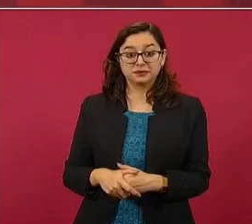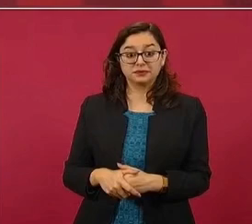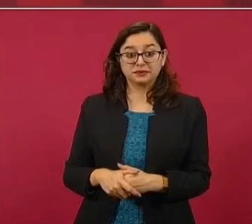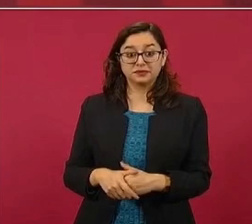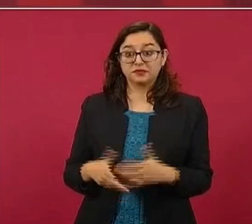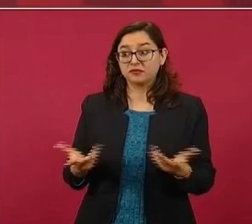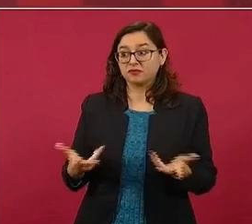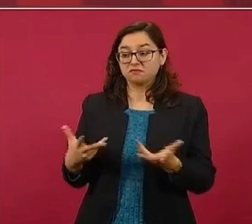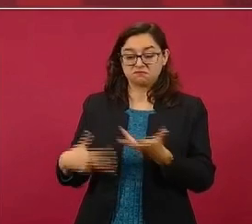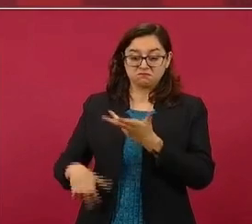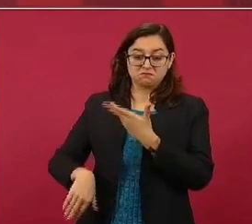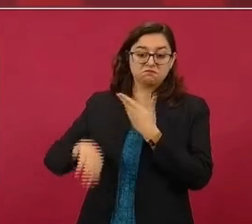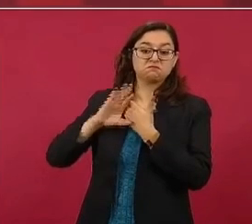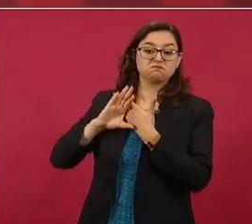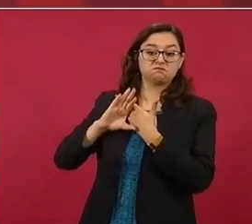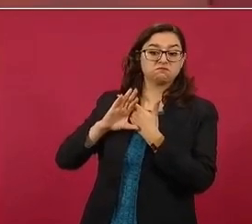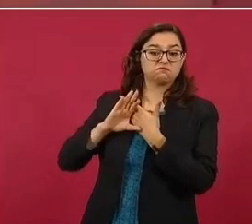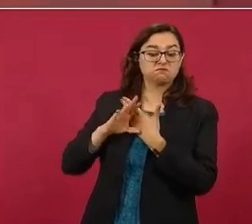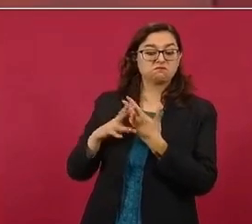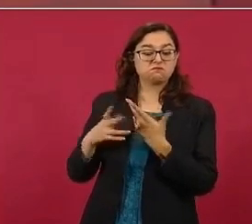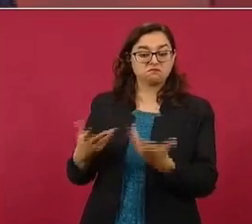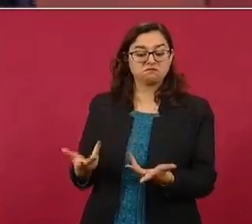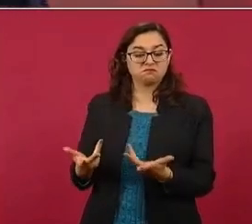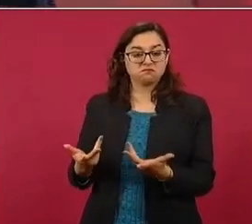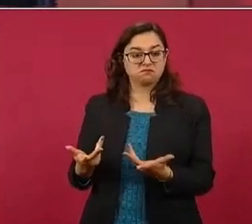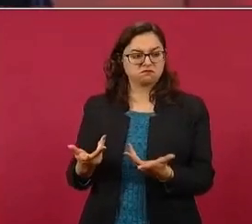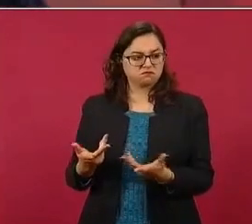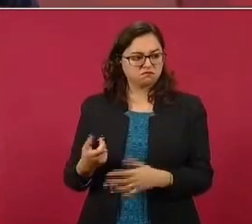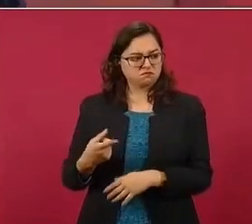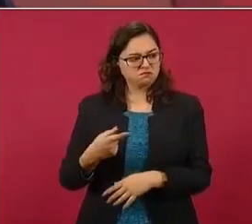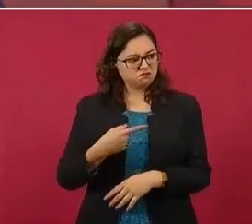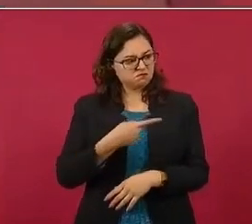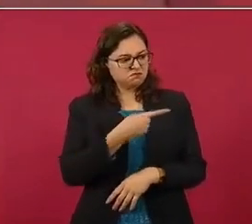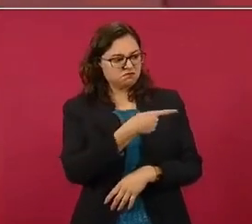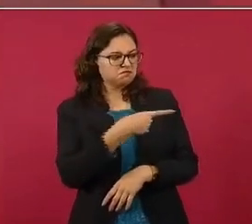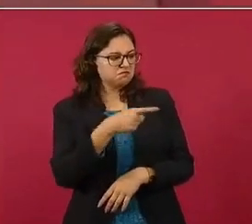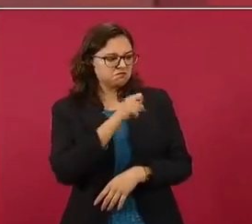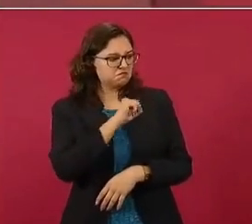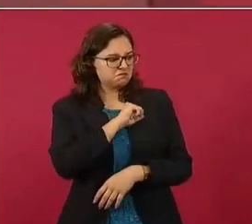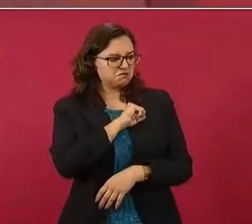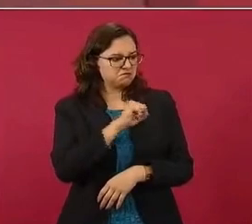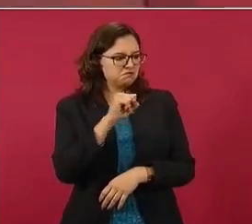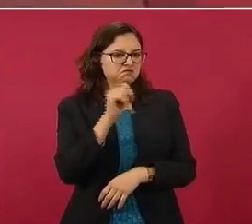y nos ven a nosotros como demonios